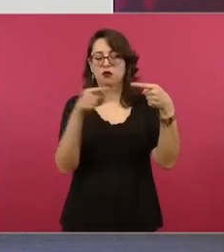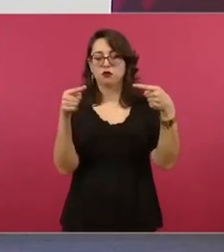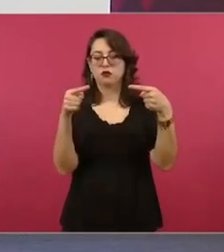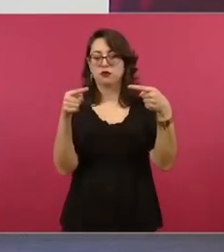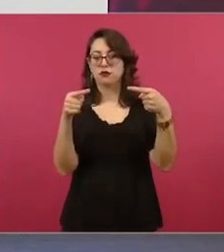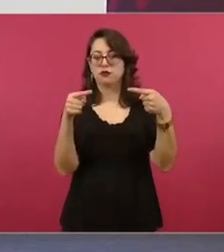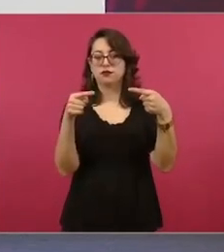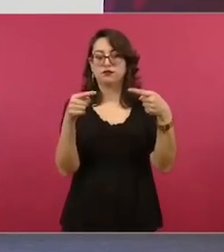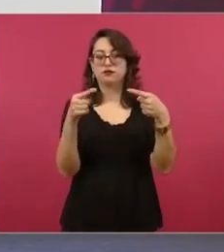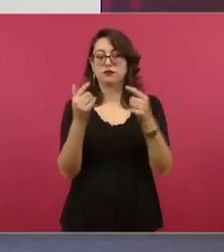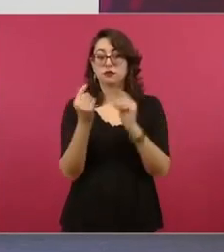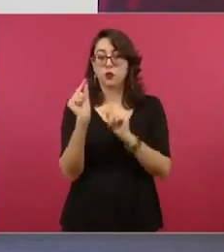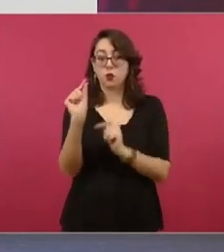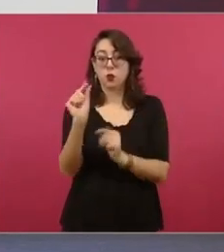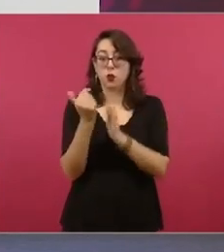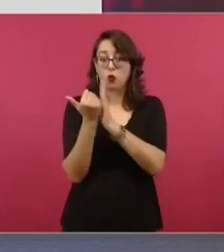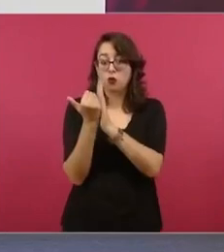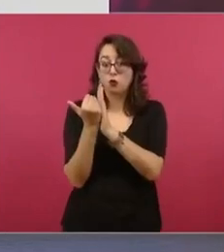mantuvo un incremento.